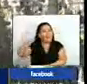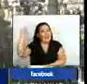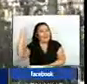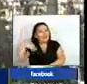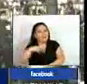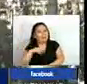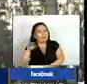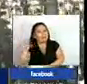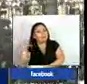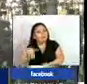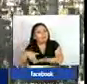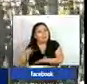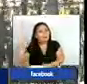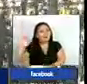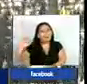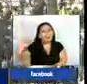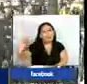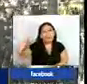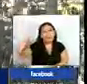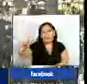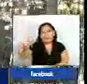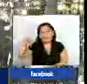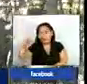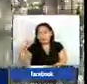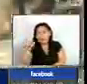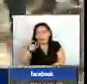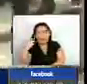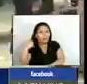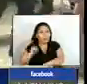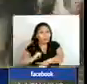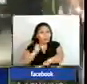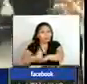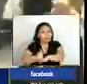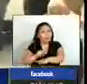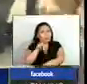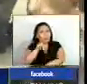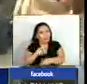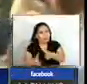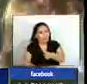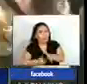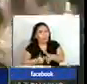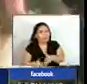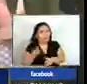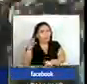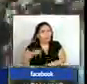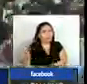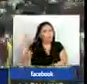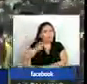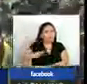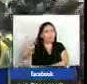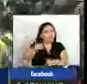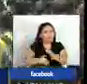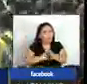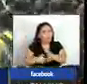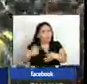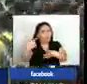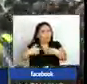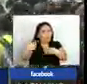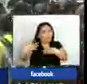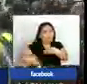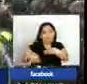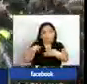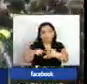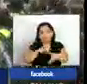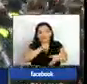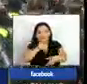protestas antigubernamentales registradas el año pasado en el territorio semiautónomo, entró en vigor a las 23 horas del martes. La nueva norma ilegaliza